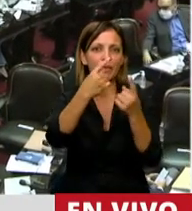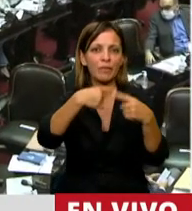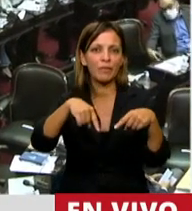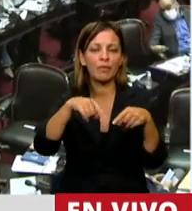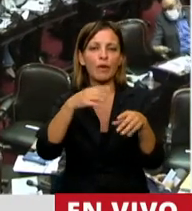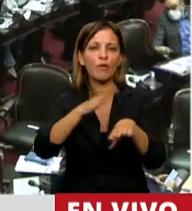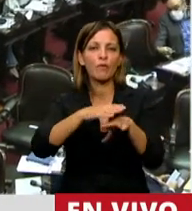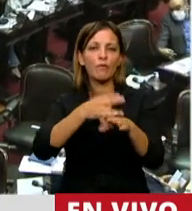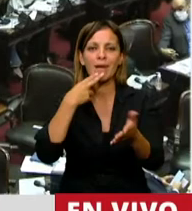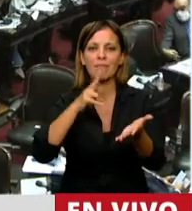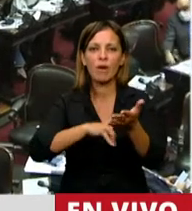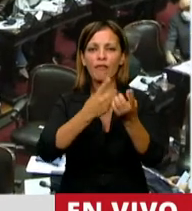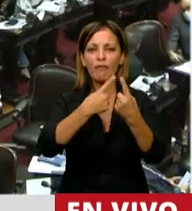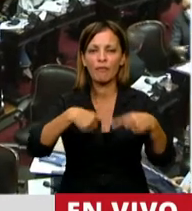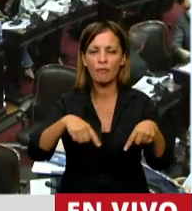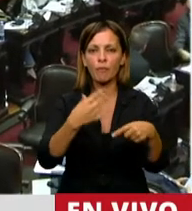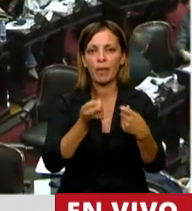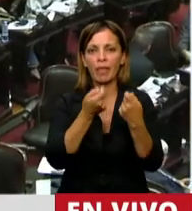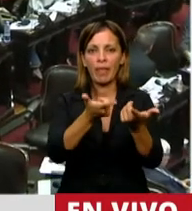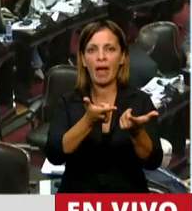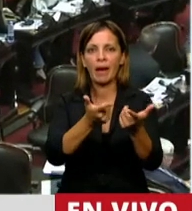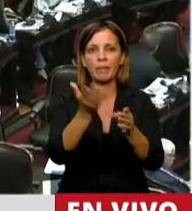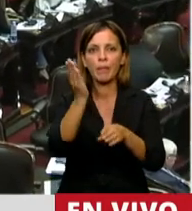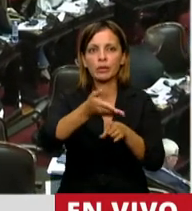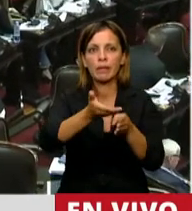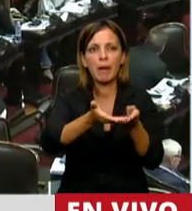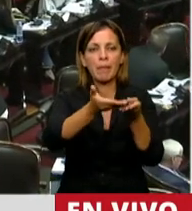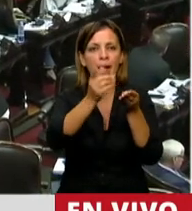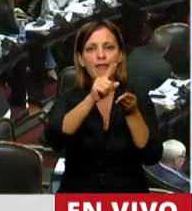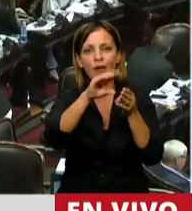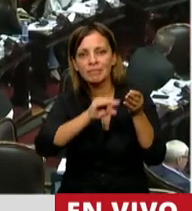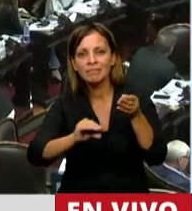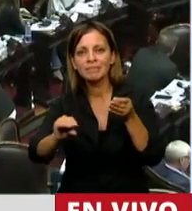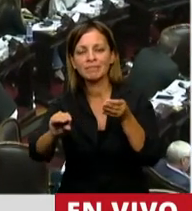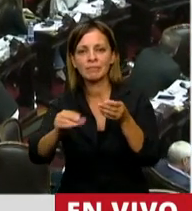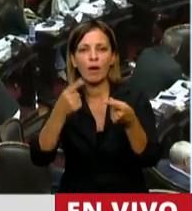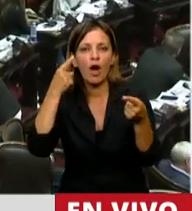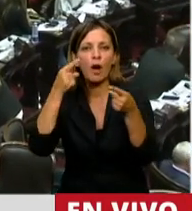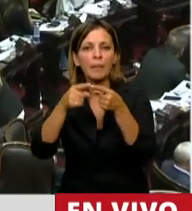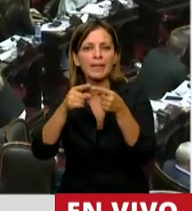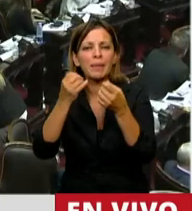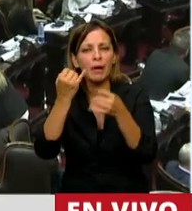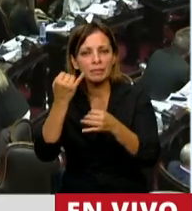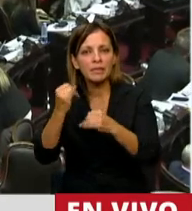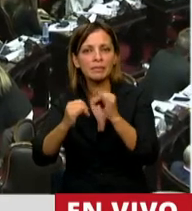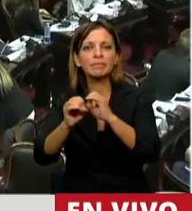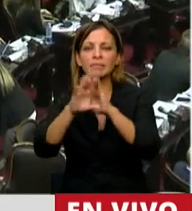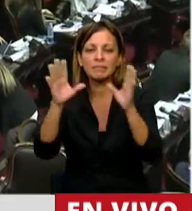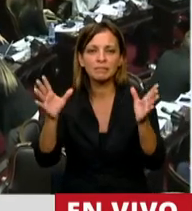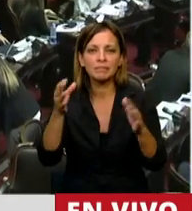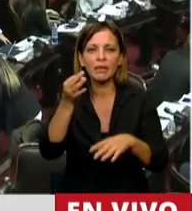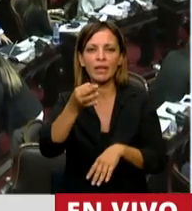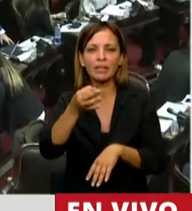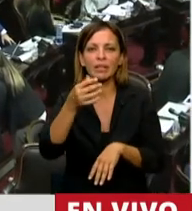los tributos podría generar en esta actividad en particular, teniendo la intención claramente de promover